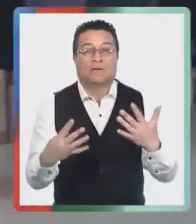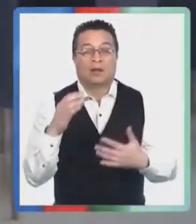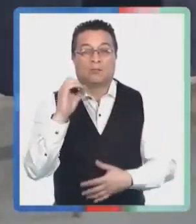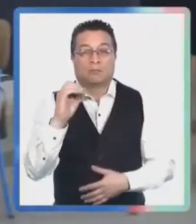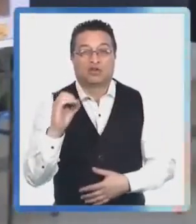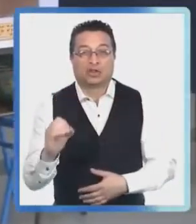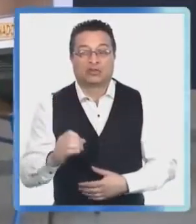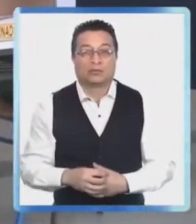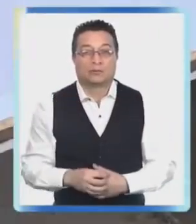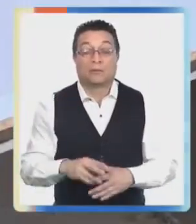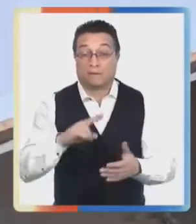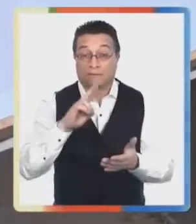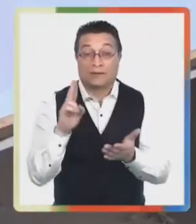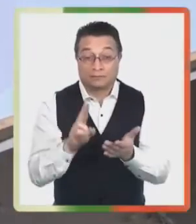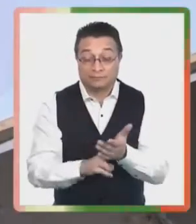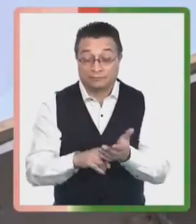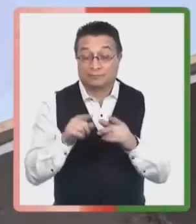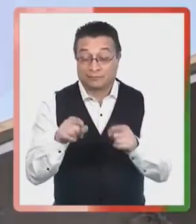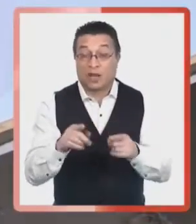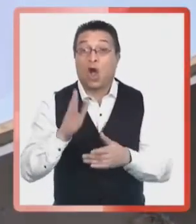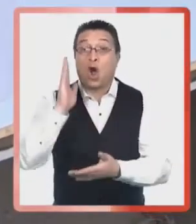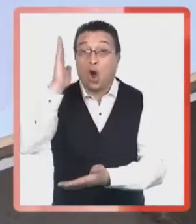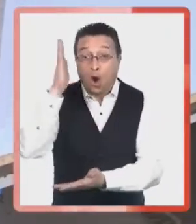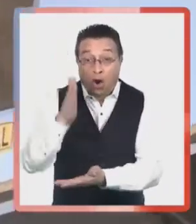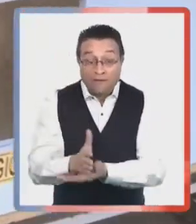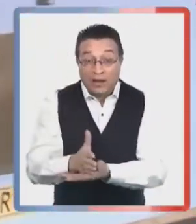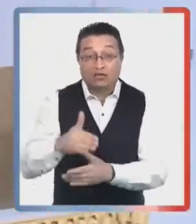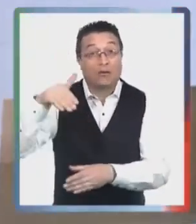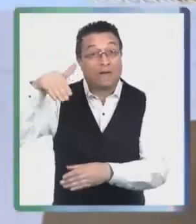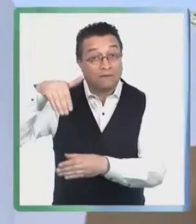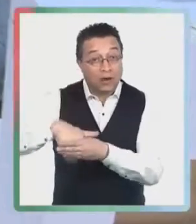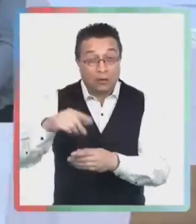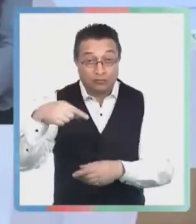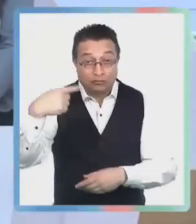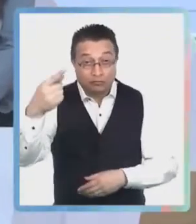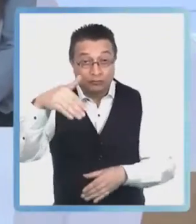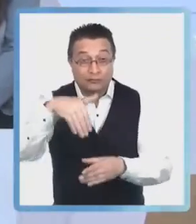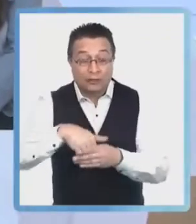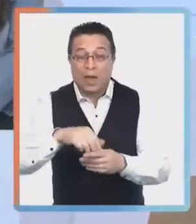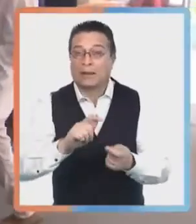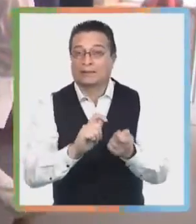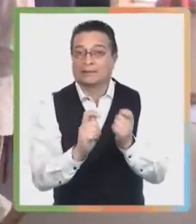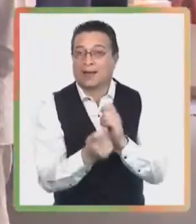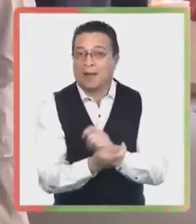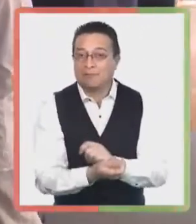43,29%. Realidad que con la obligatoriedad de esta próxima votación cambiará.